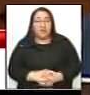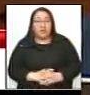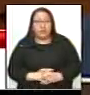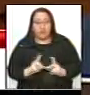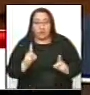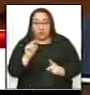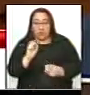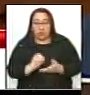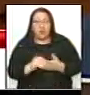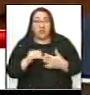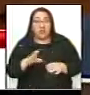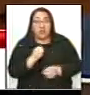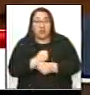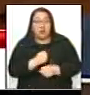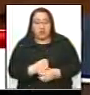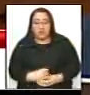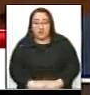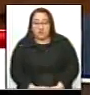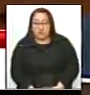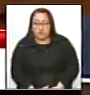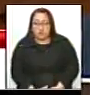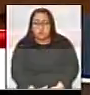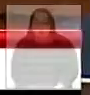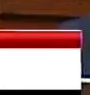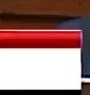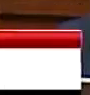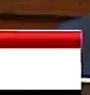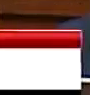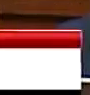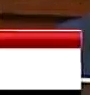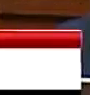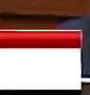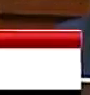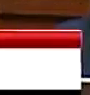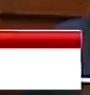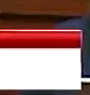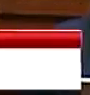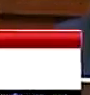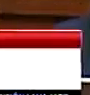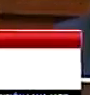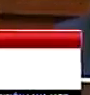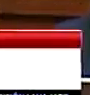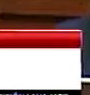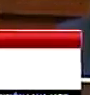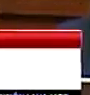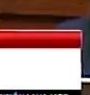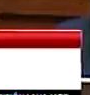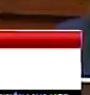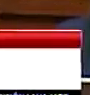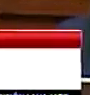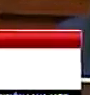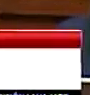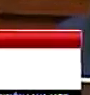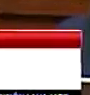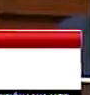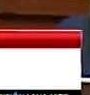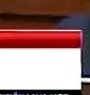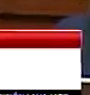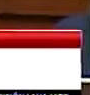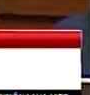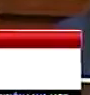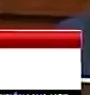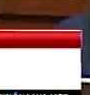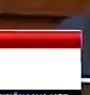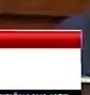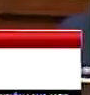ya que están en ejecución, la gente ha llegado a ser condescendiente con los corruptos y ya no les importa que estén en